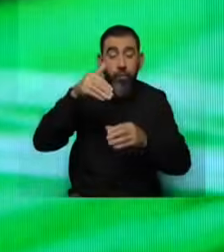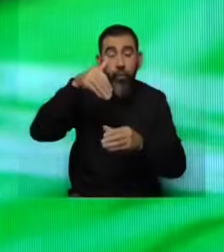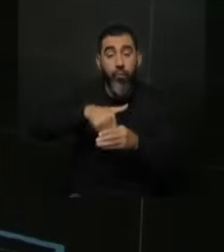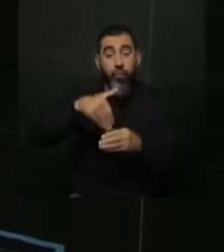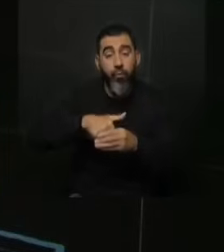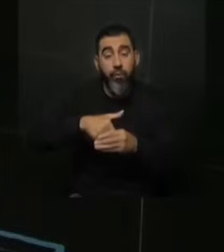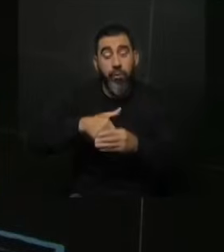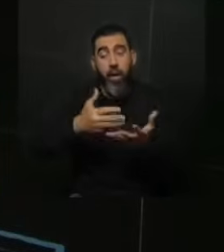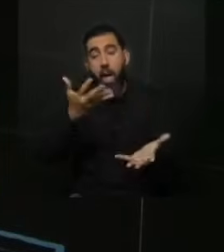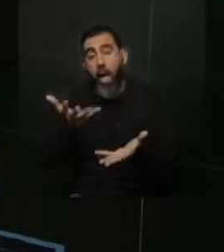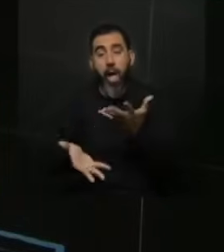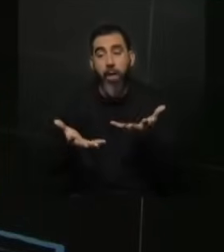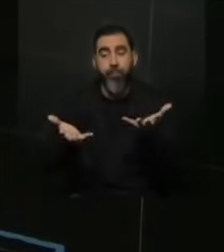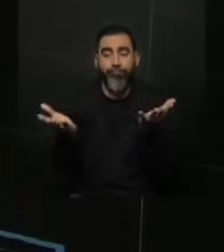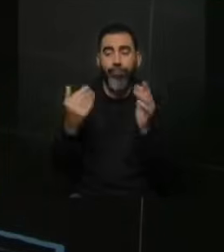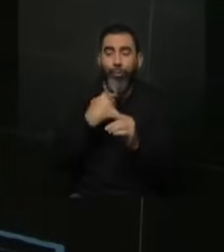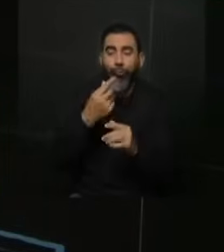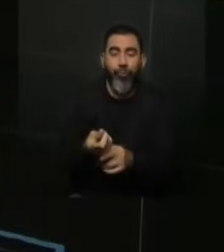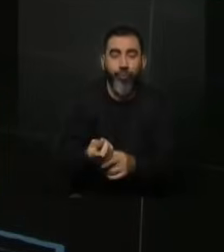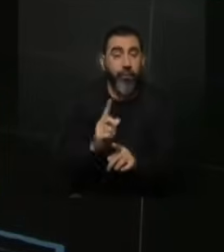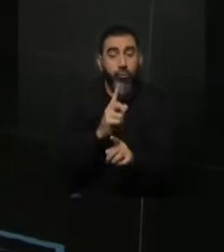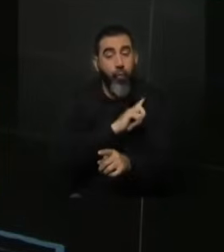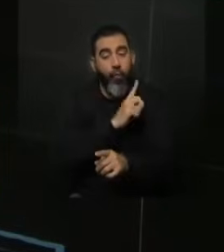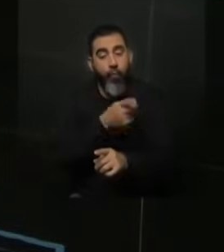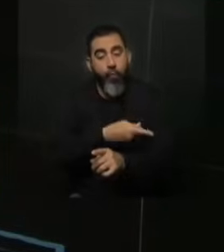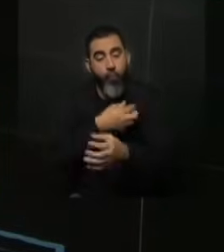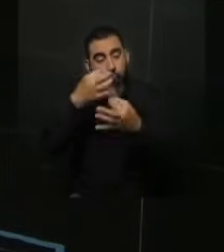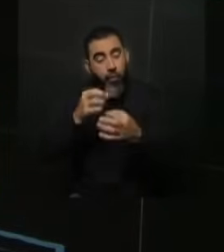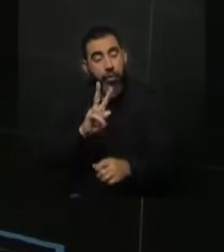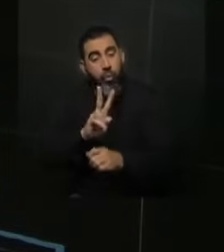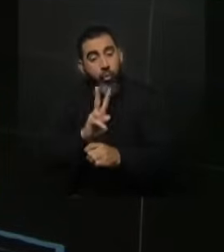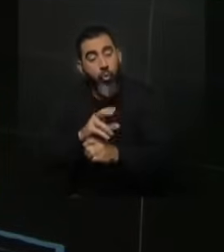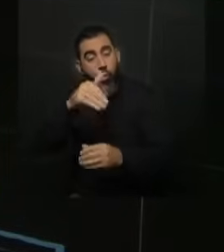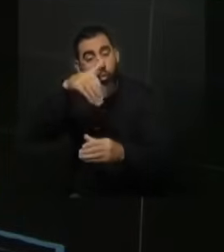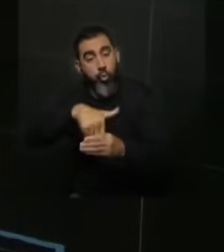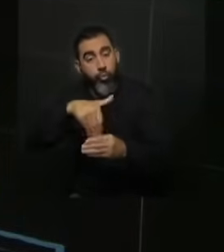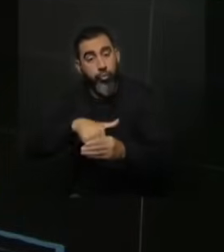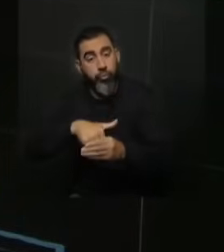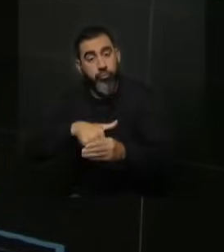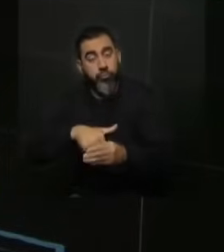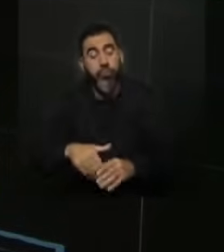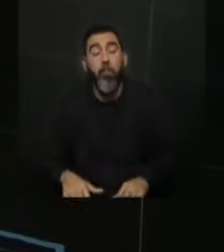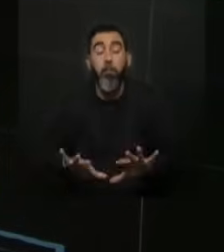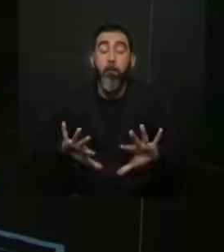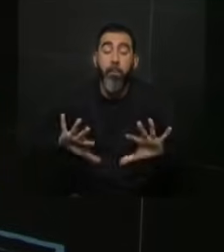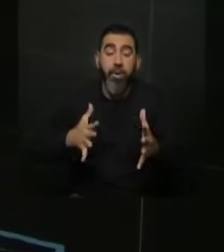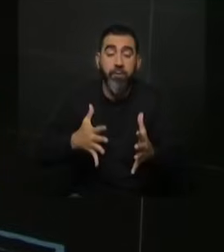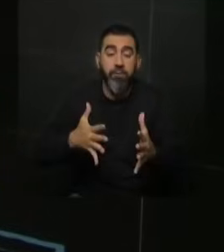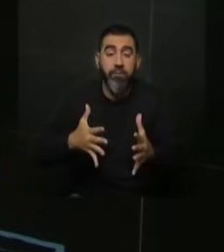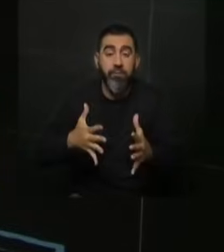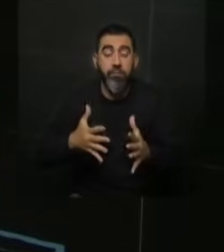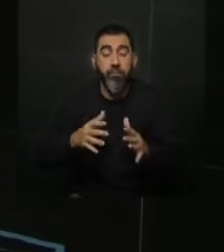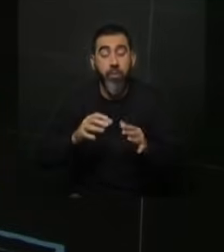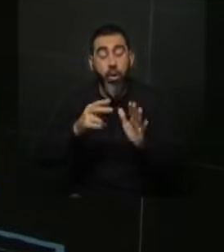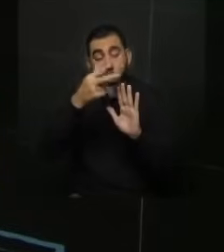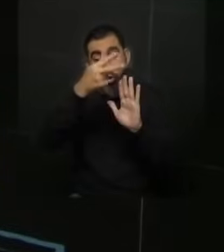placebo o sea algo que sea inocuo si no se fortalecía las capacidades de control de la corte bueno Aparentemente a partir de de la redacción